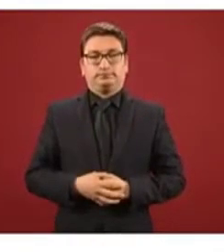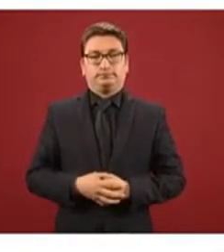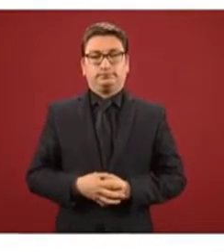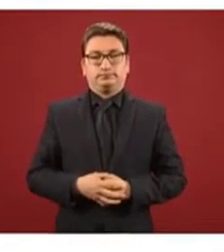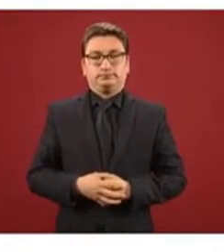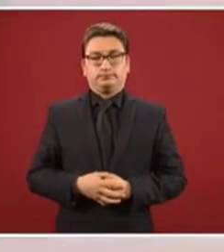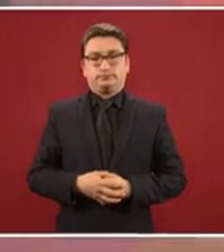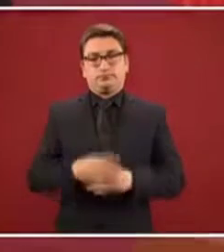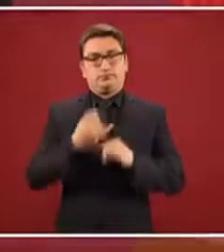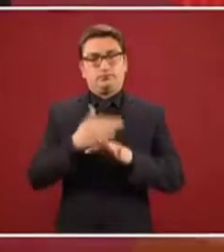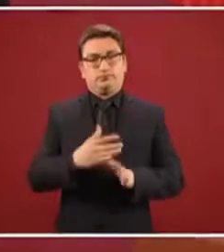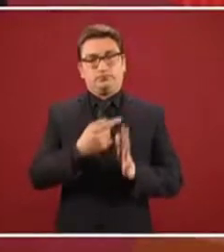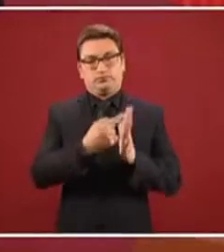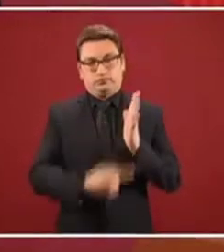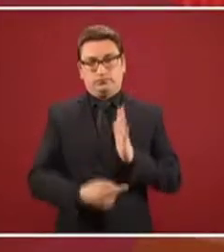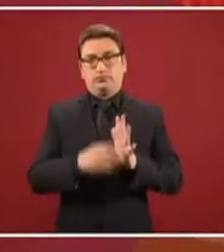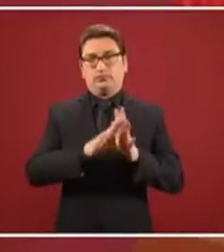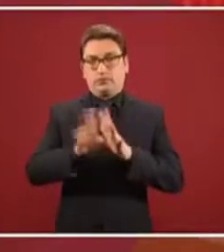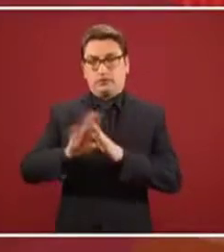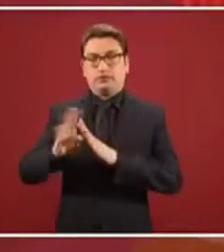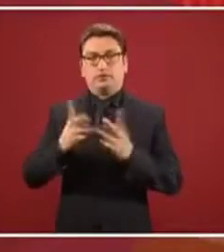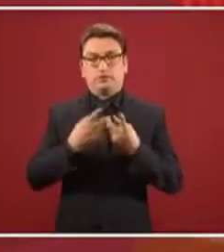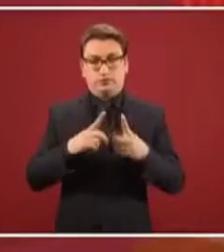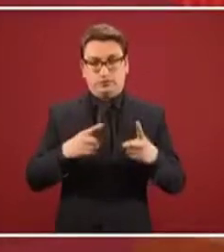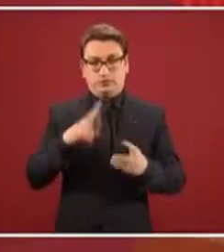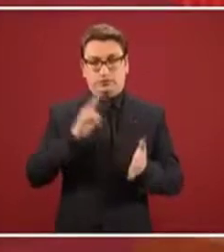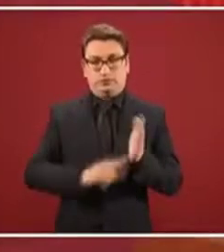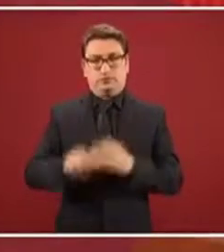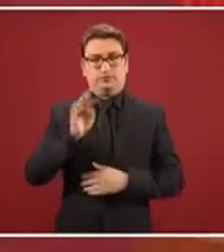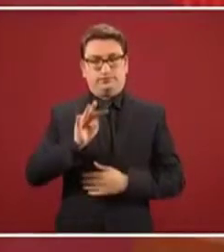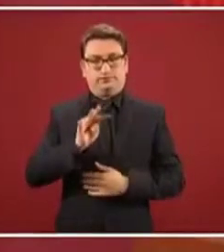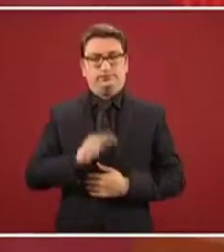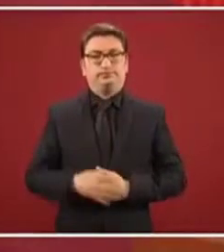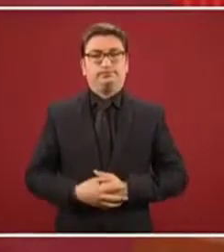Este sería el informe de Migración y Desarrollo